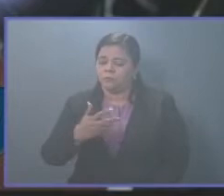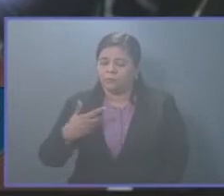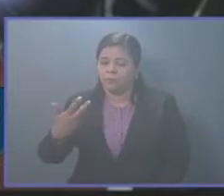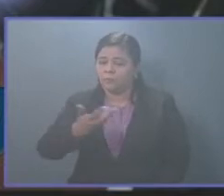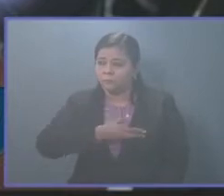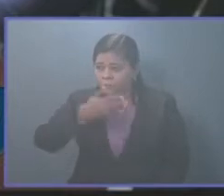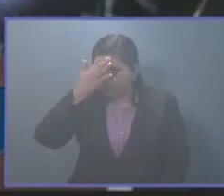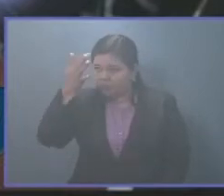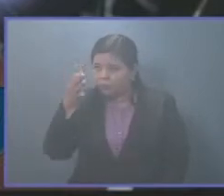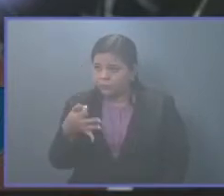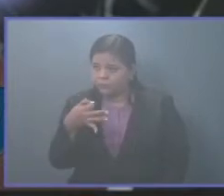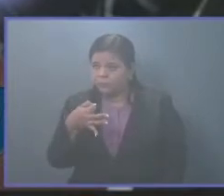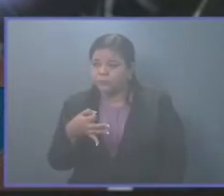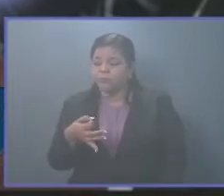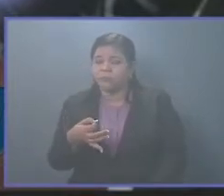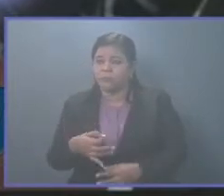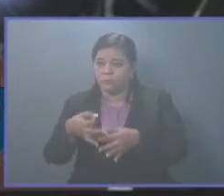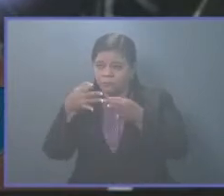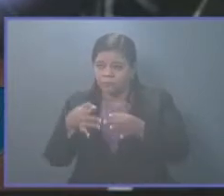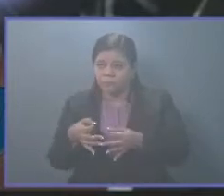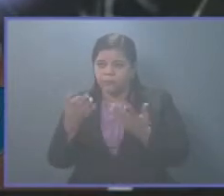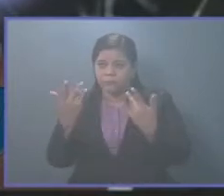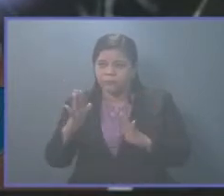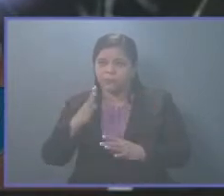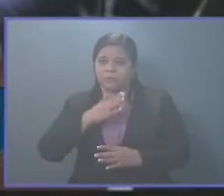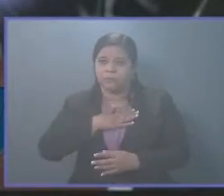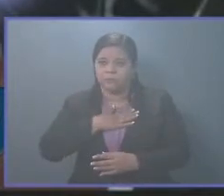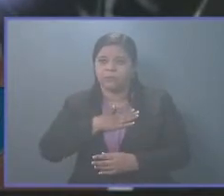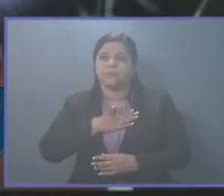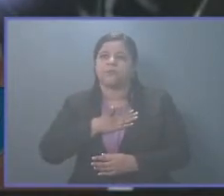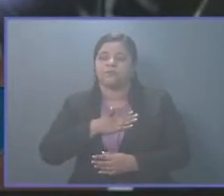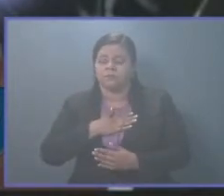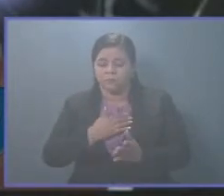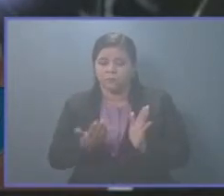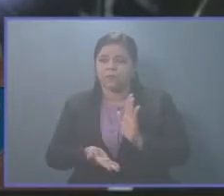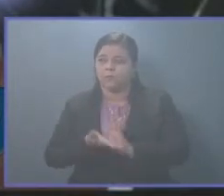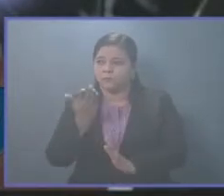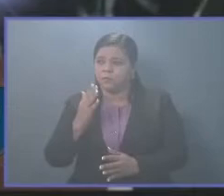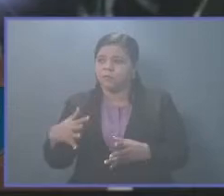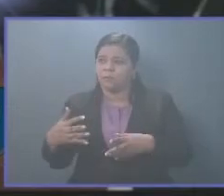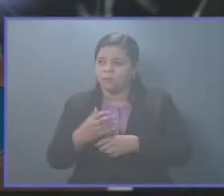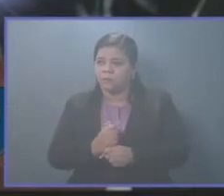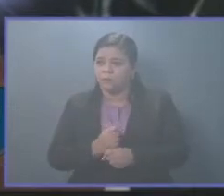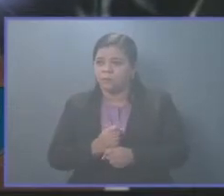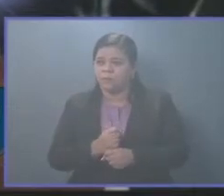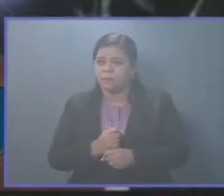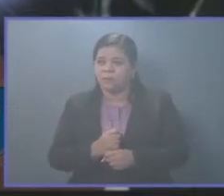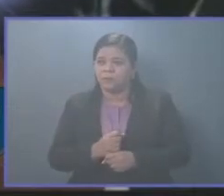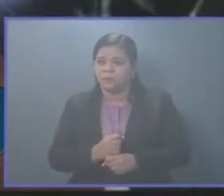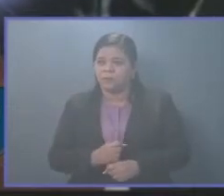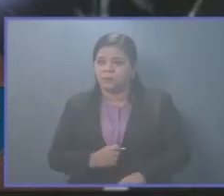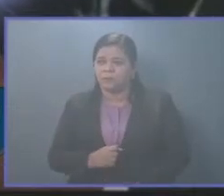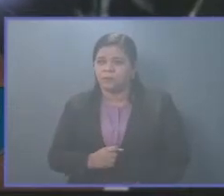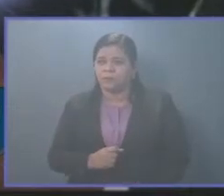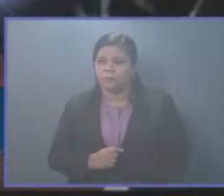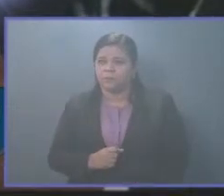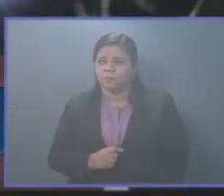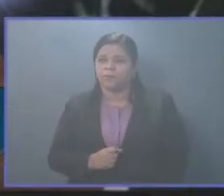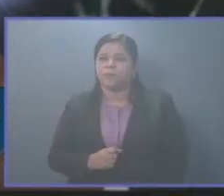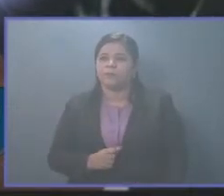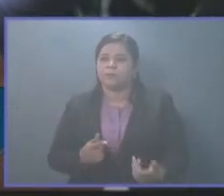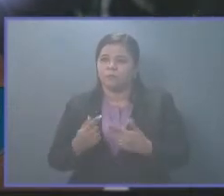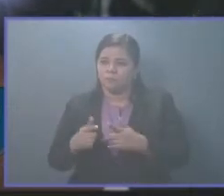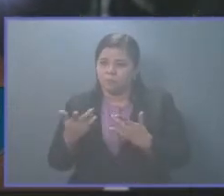que puede haber una cooperación entre los órganos y de los diferentes ministerios también para que